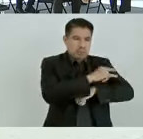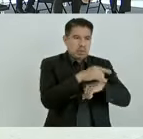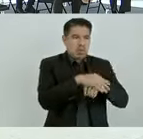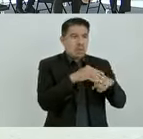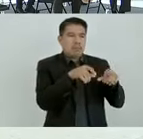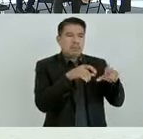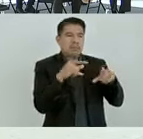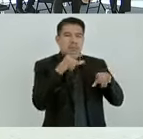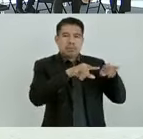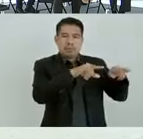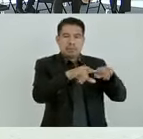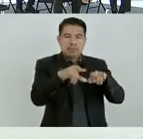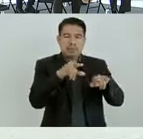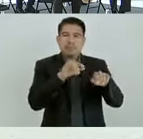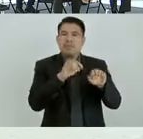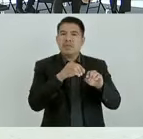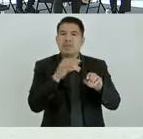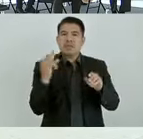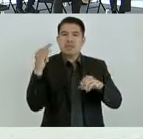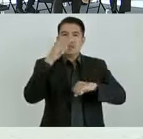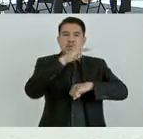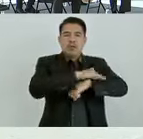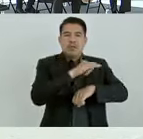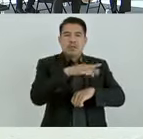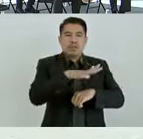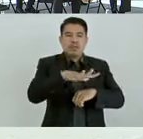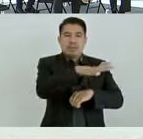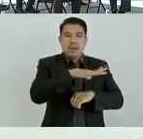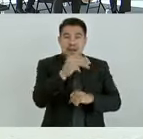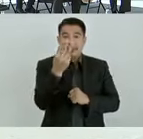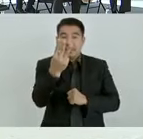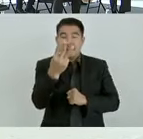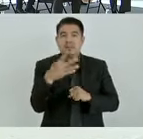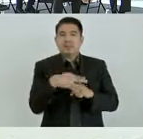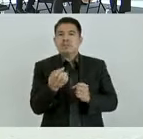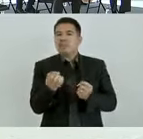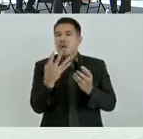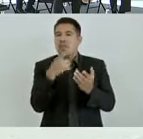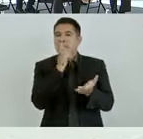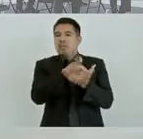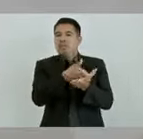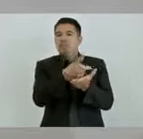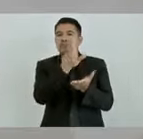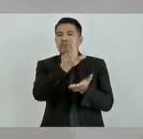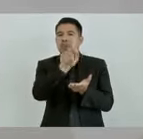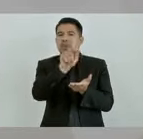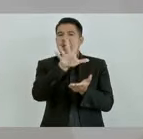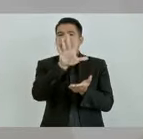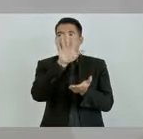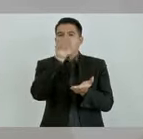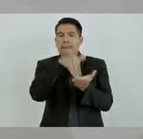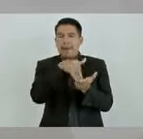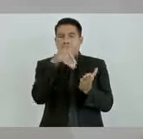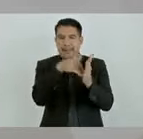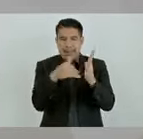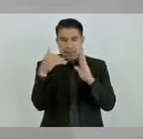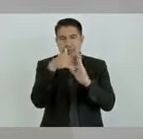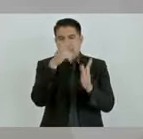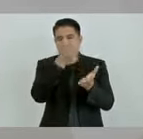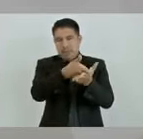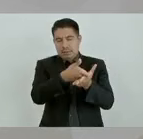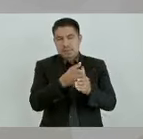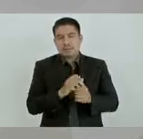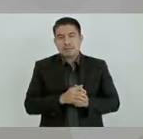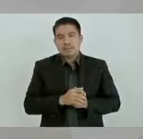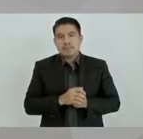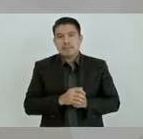pistas va a significar una inversión de 75 mil millones de pesos.